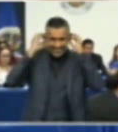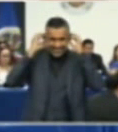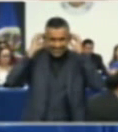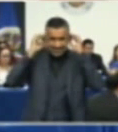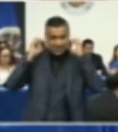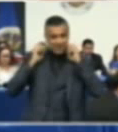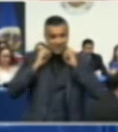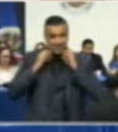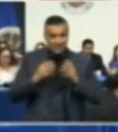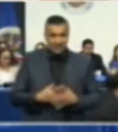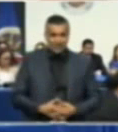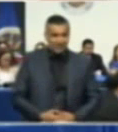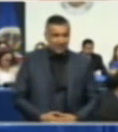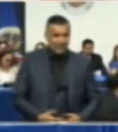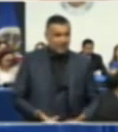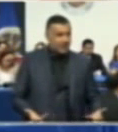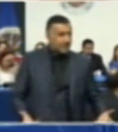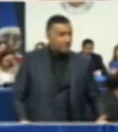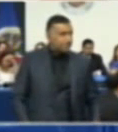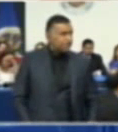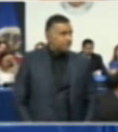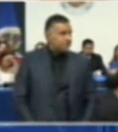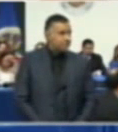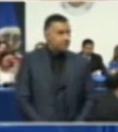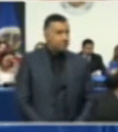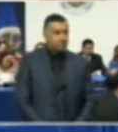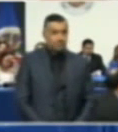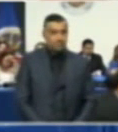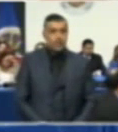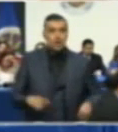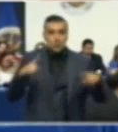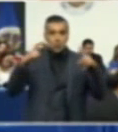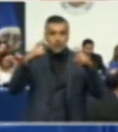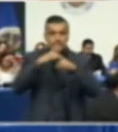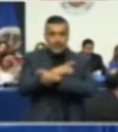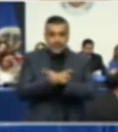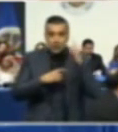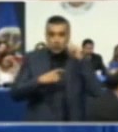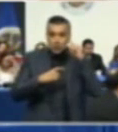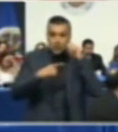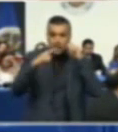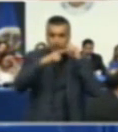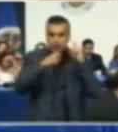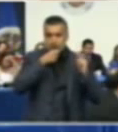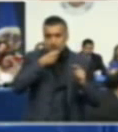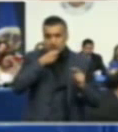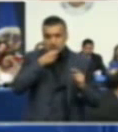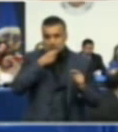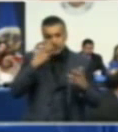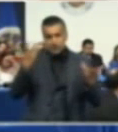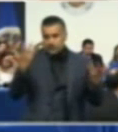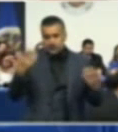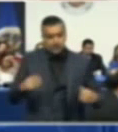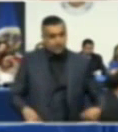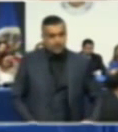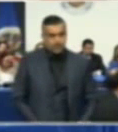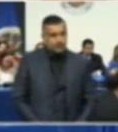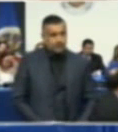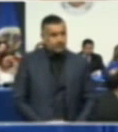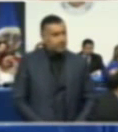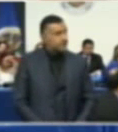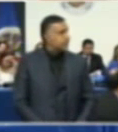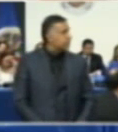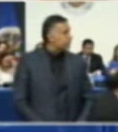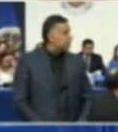humanos de la población en general y en particular de las personas con discapacidad. Perú ha firmado, ha ratificado